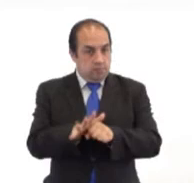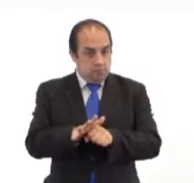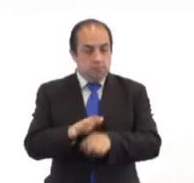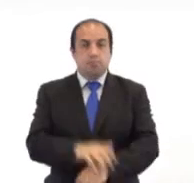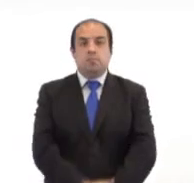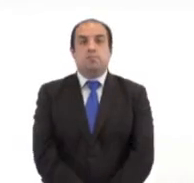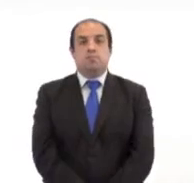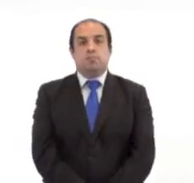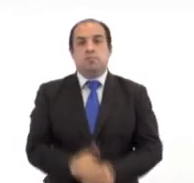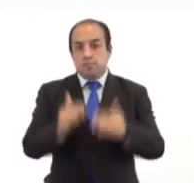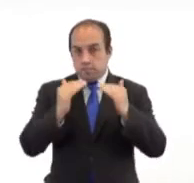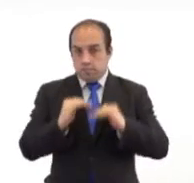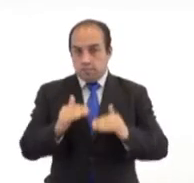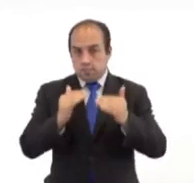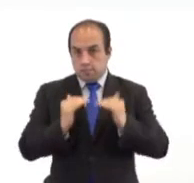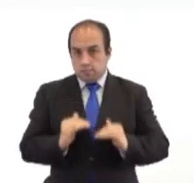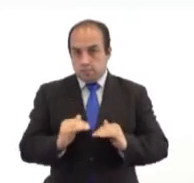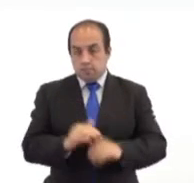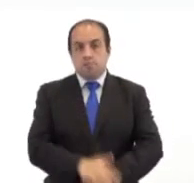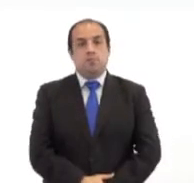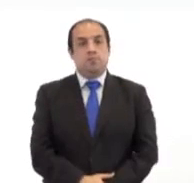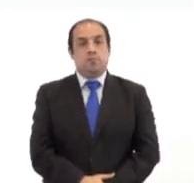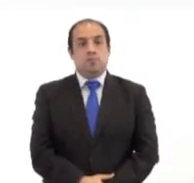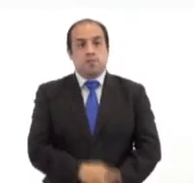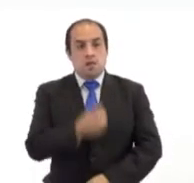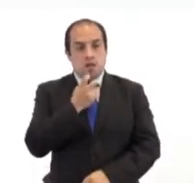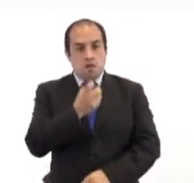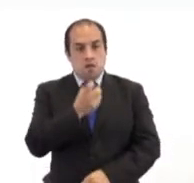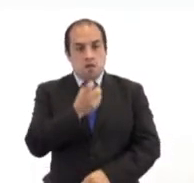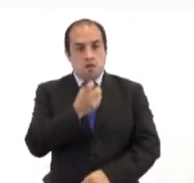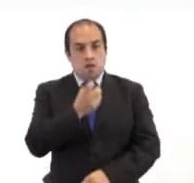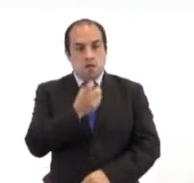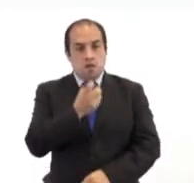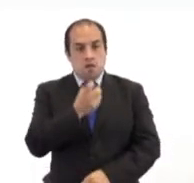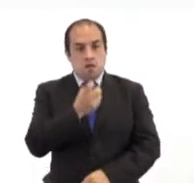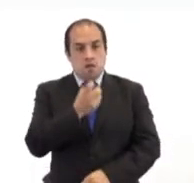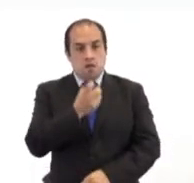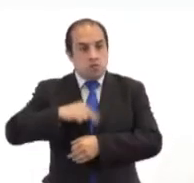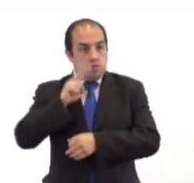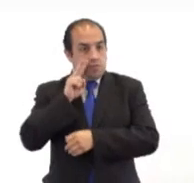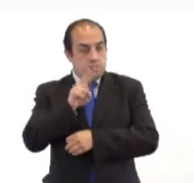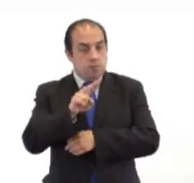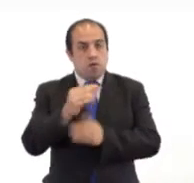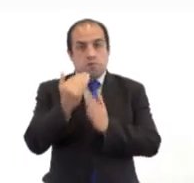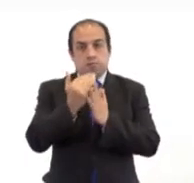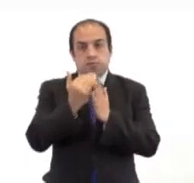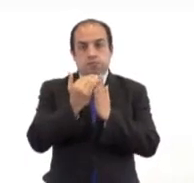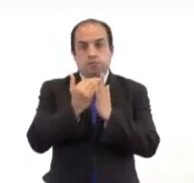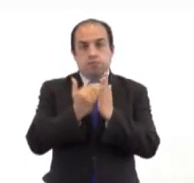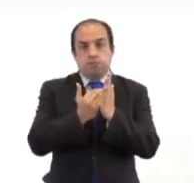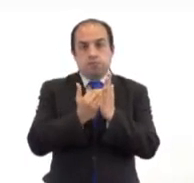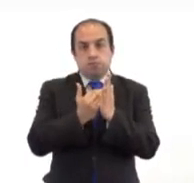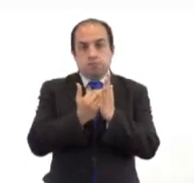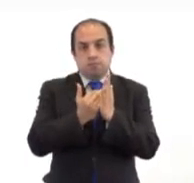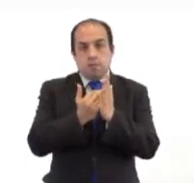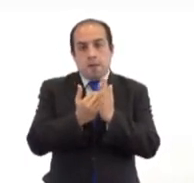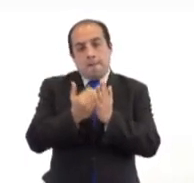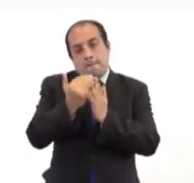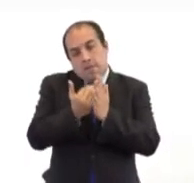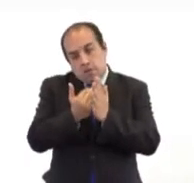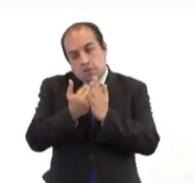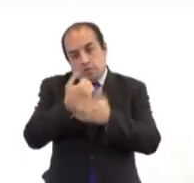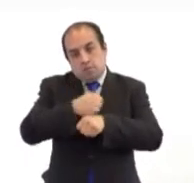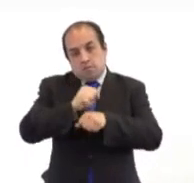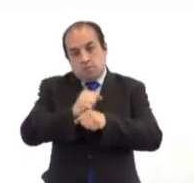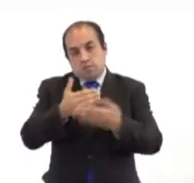Siguiente. Siguiente. En este sentido también hemos visto una reducción, aunque menor a la de la semana